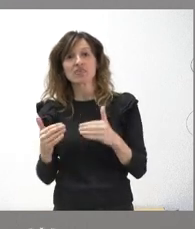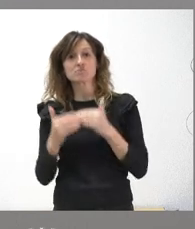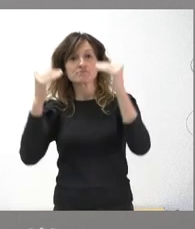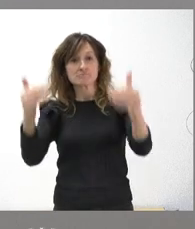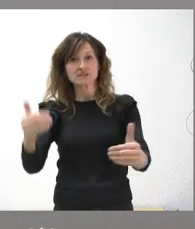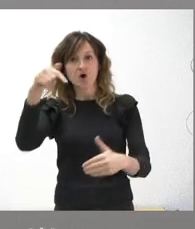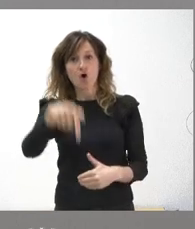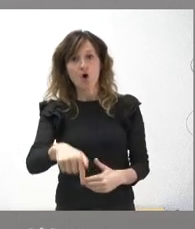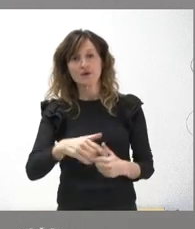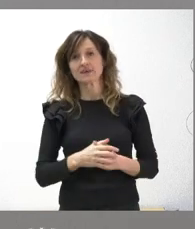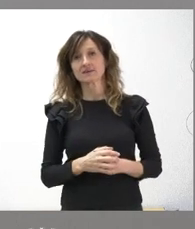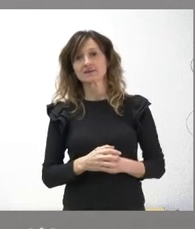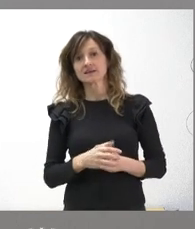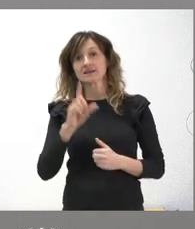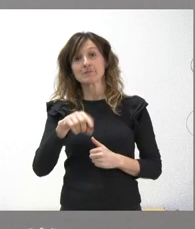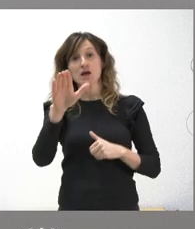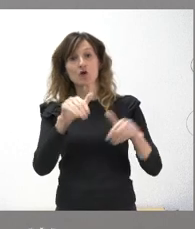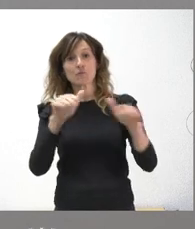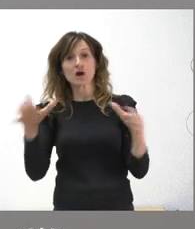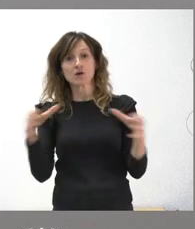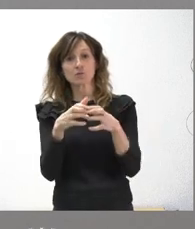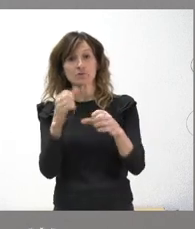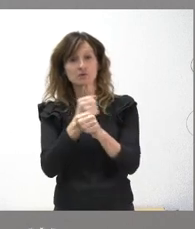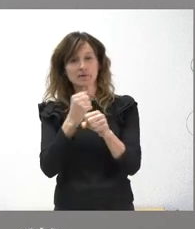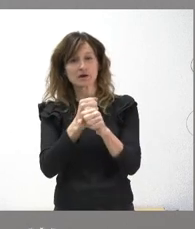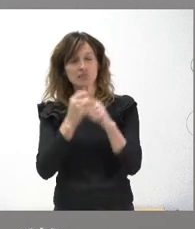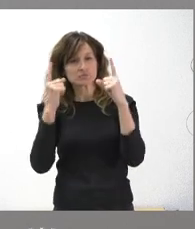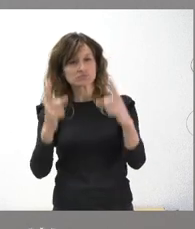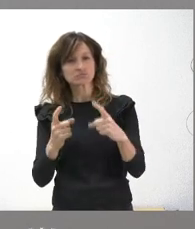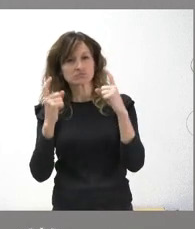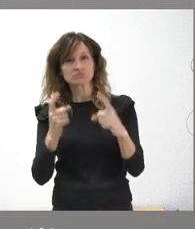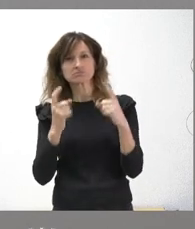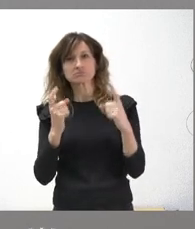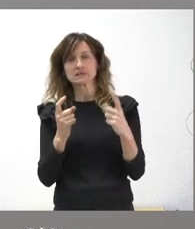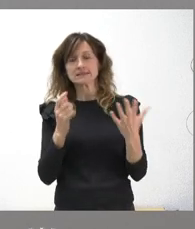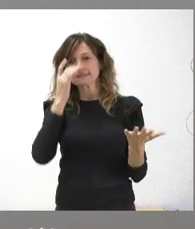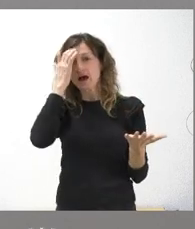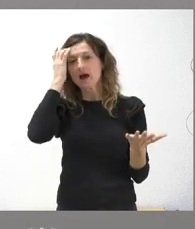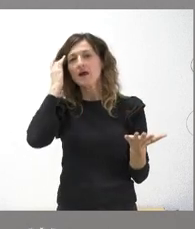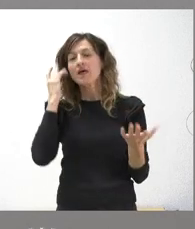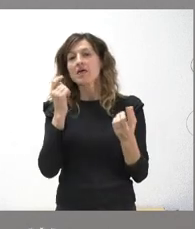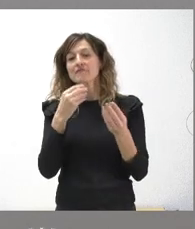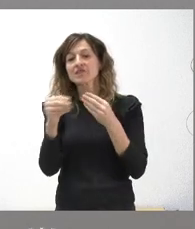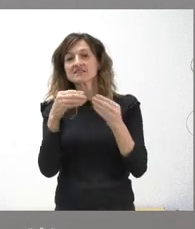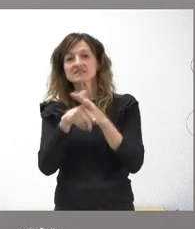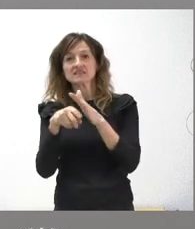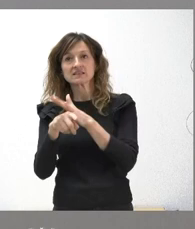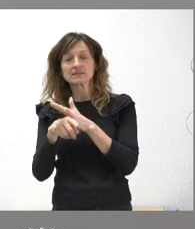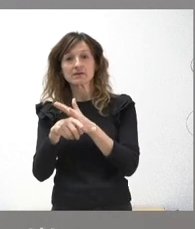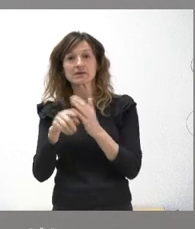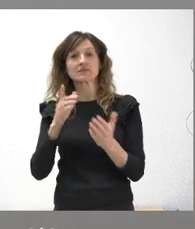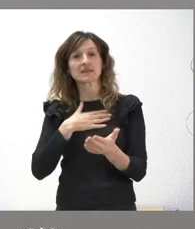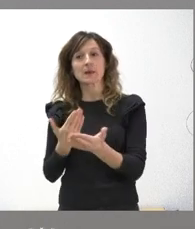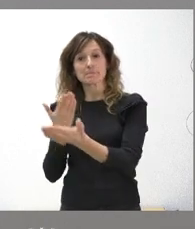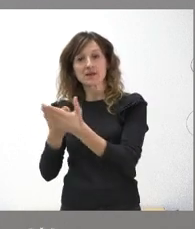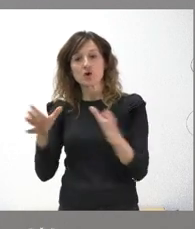hoy y convocar un grupo de trabajo para intentar flexibilizar los trámites vamos a pedir que en ese